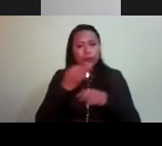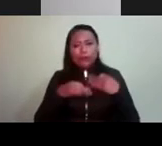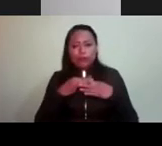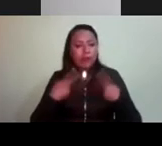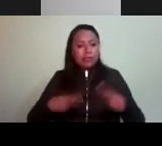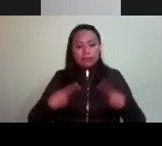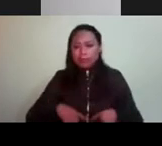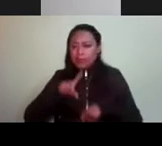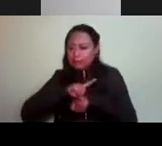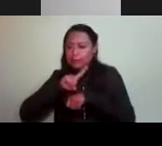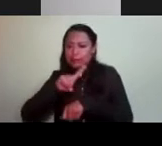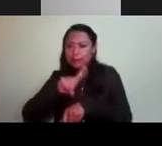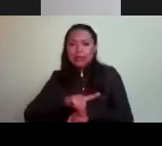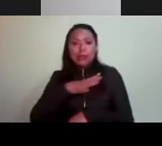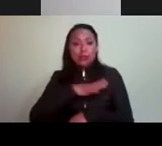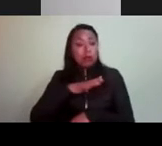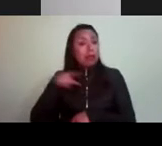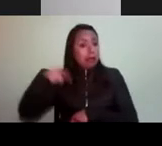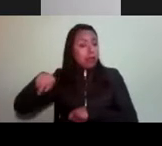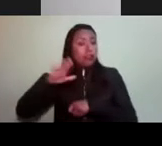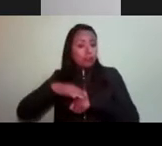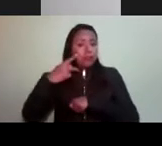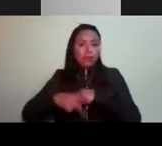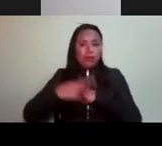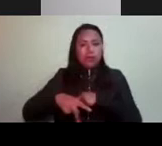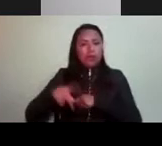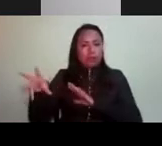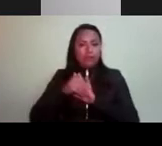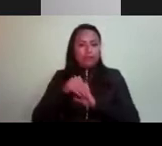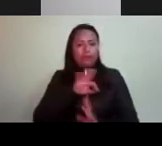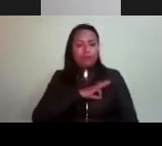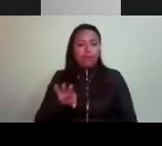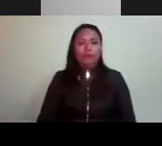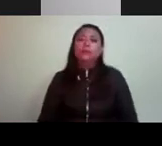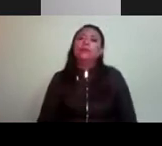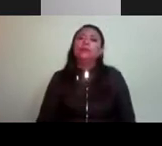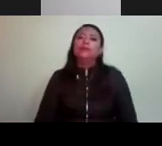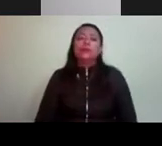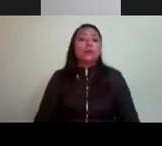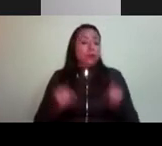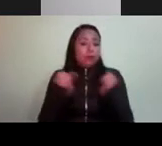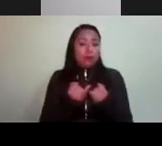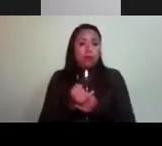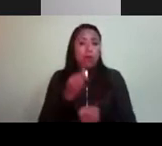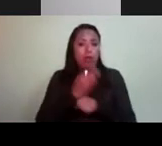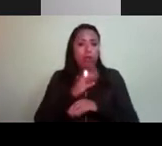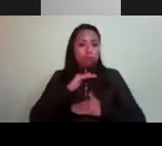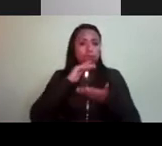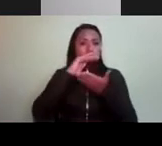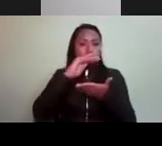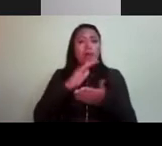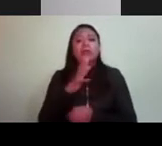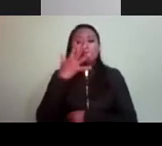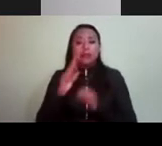y son los más propensos al contagio. Asimismo, se están destinando 10 millones para el próximo año